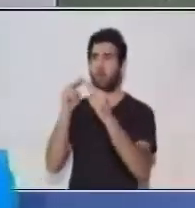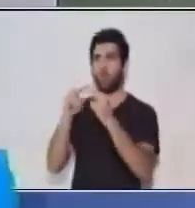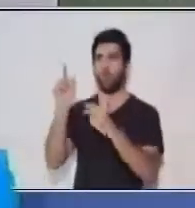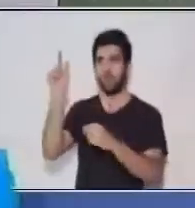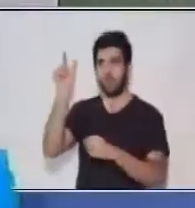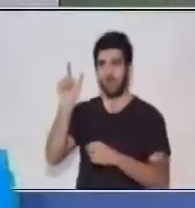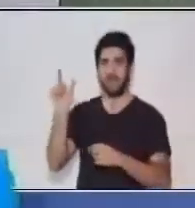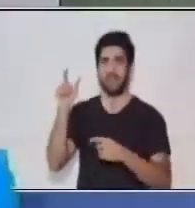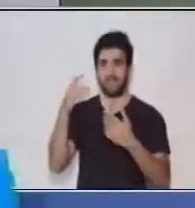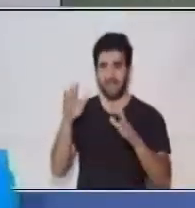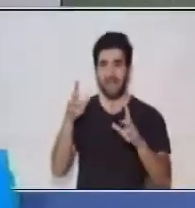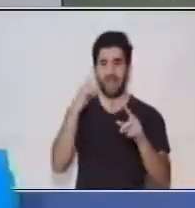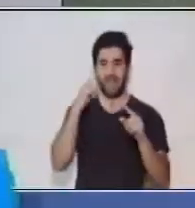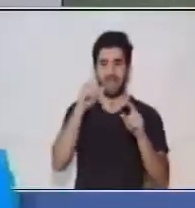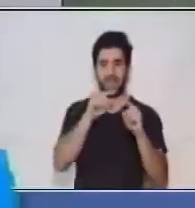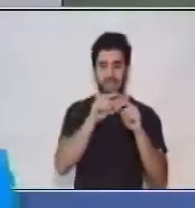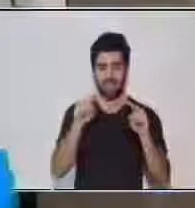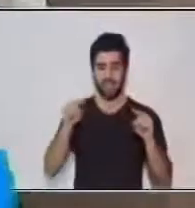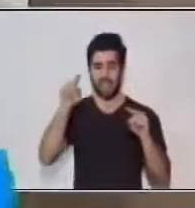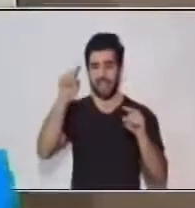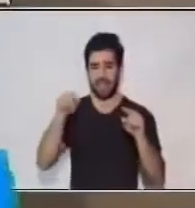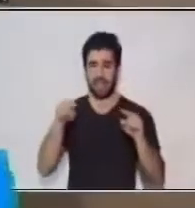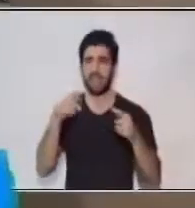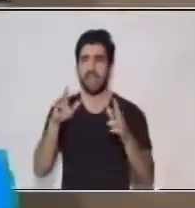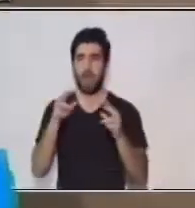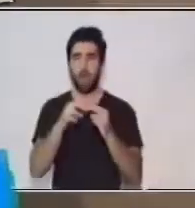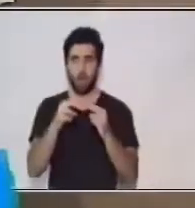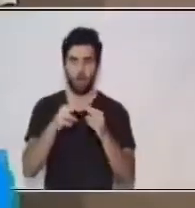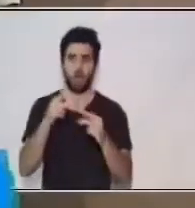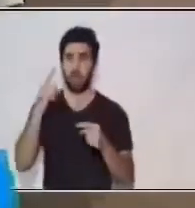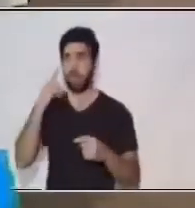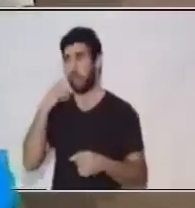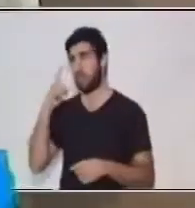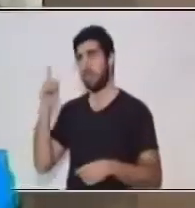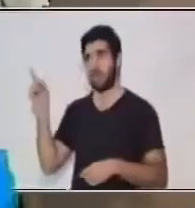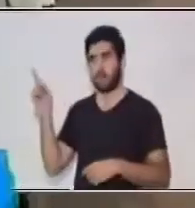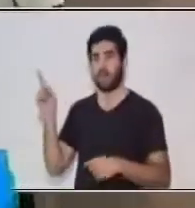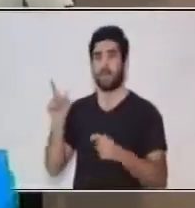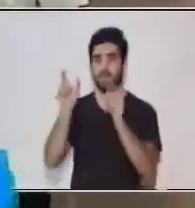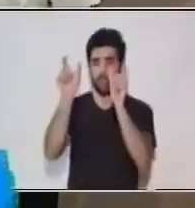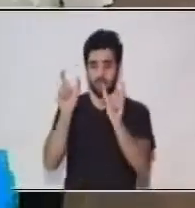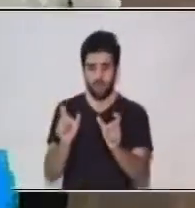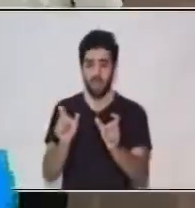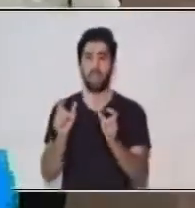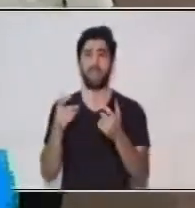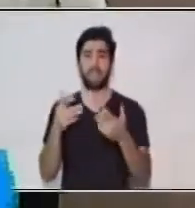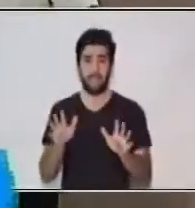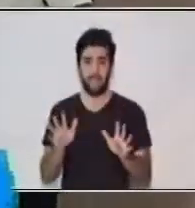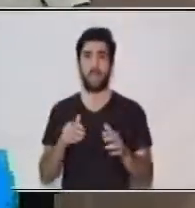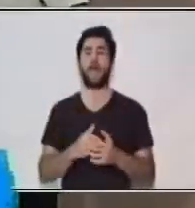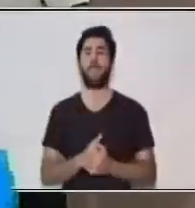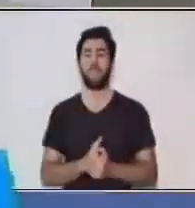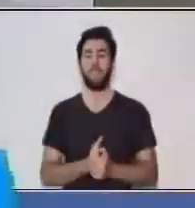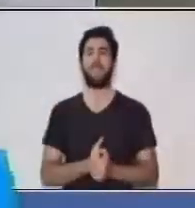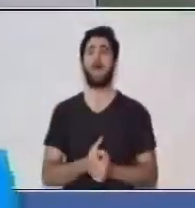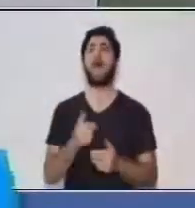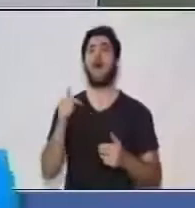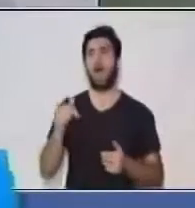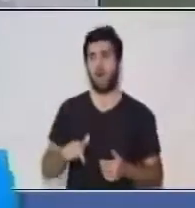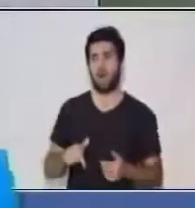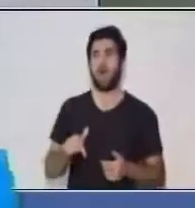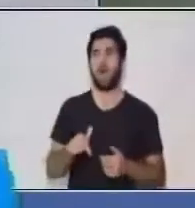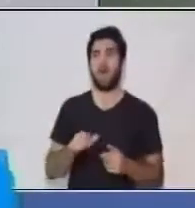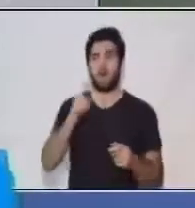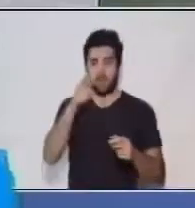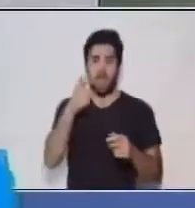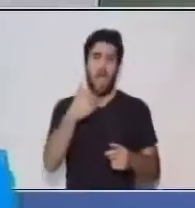catetos, ¿verdad? Ya tenemos nuestros componentes. Nuestros catetos, entonces ya tenemos cateto opuesto